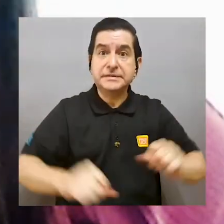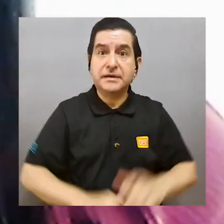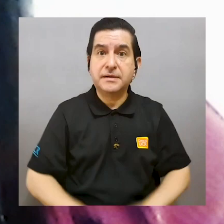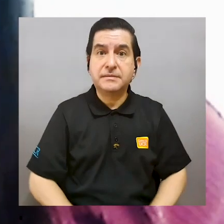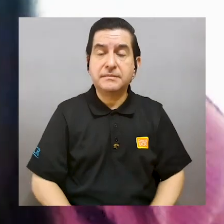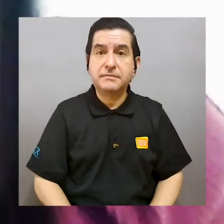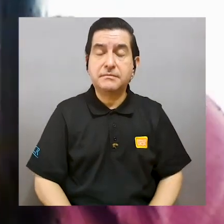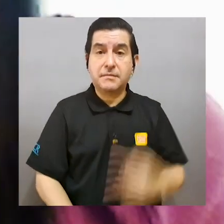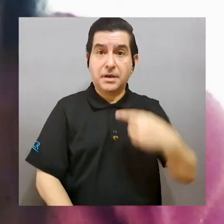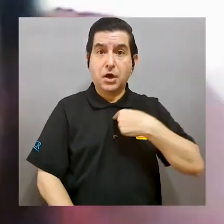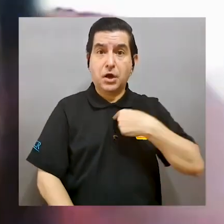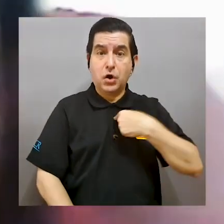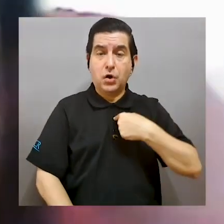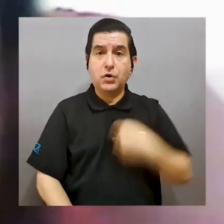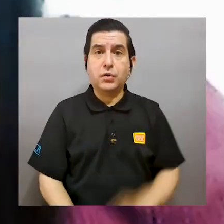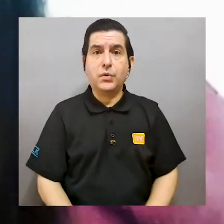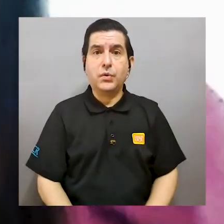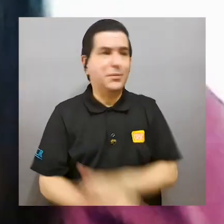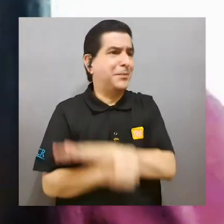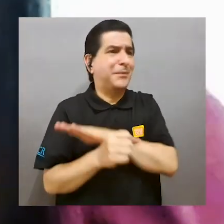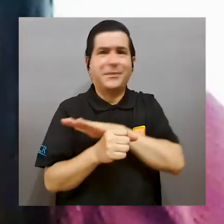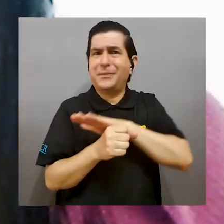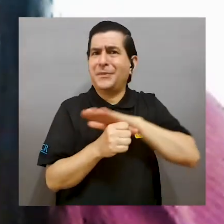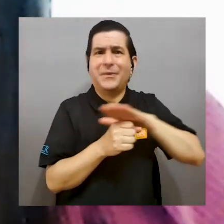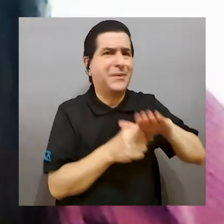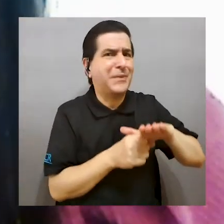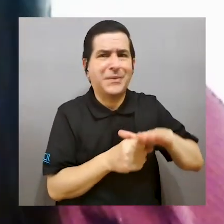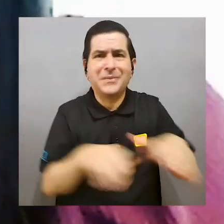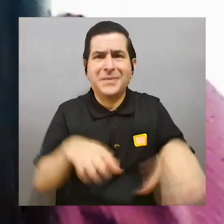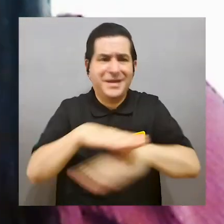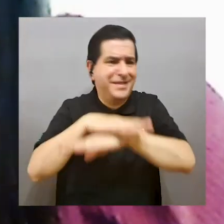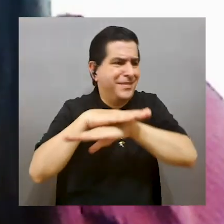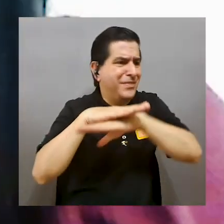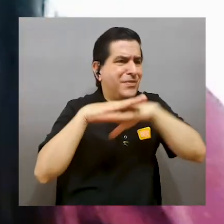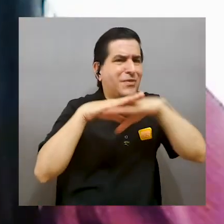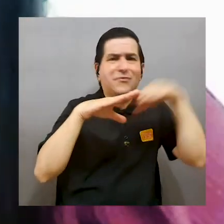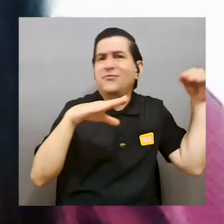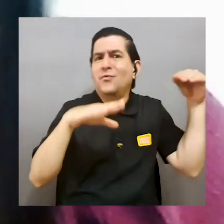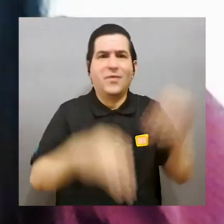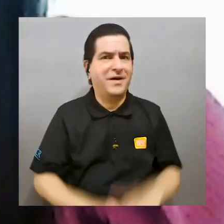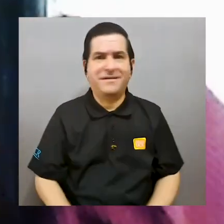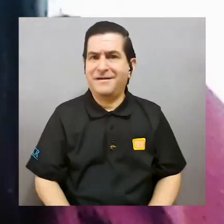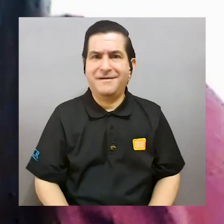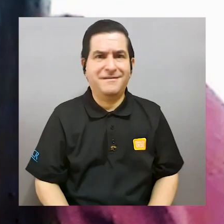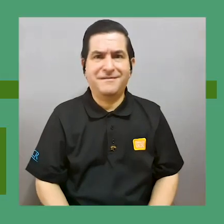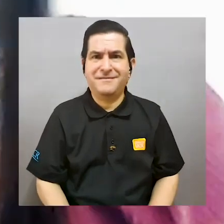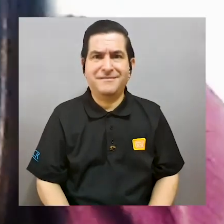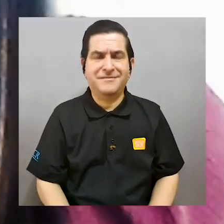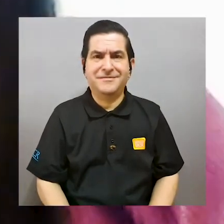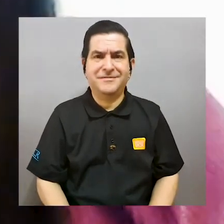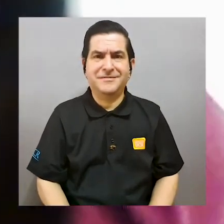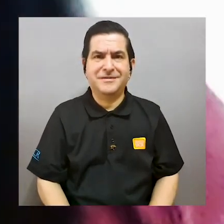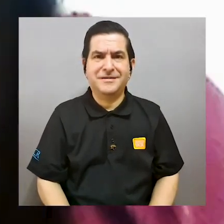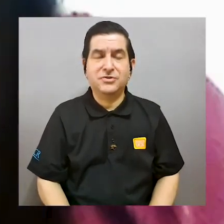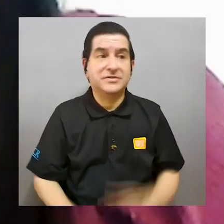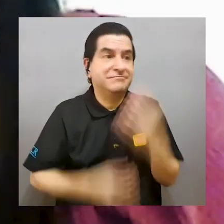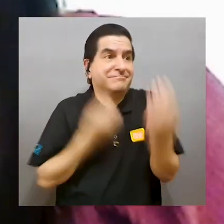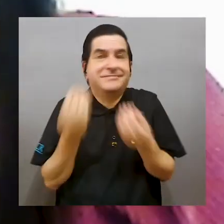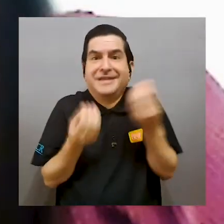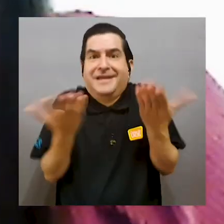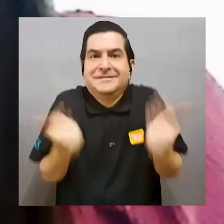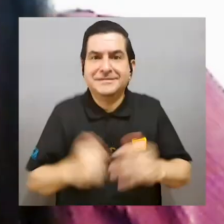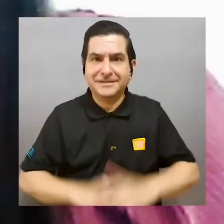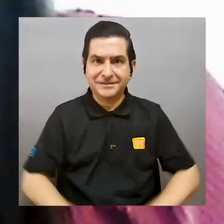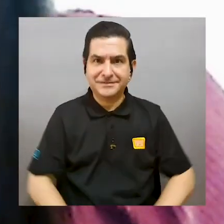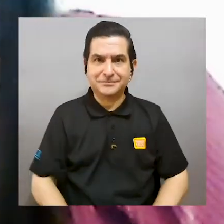sistema, estoy completamente fuera de base, ¿verdad? Entonces, ¿qué nos queda?